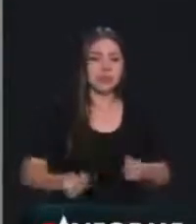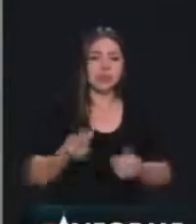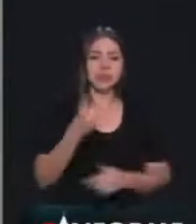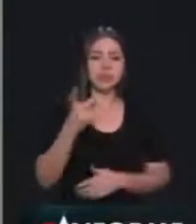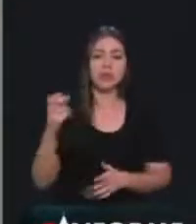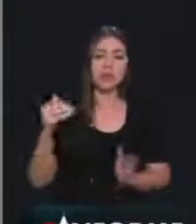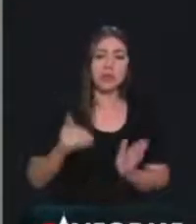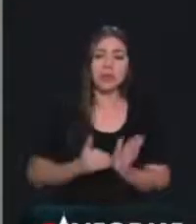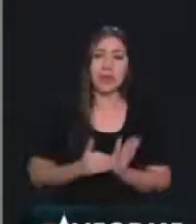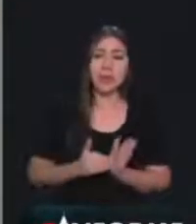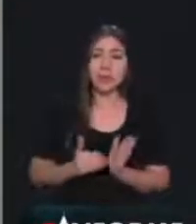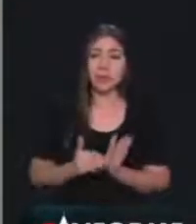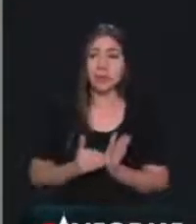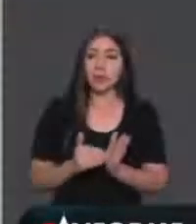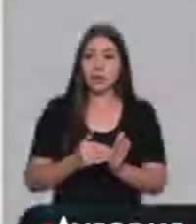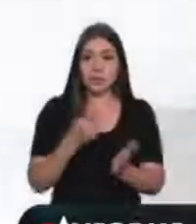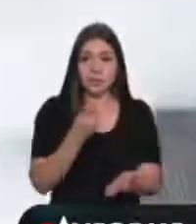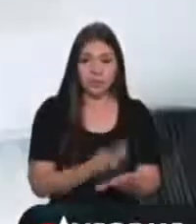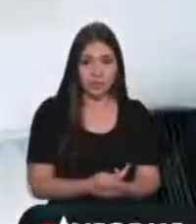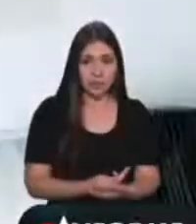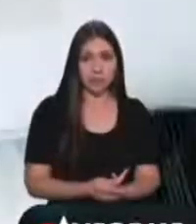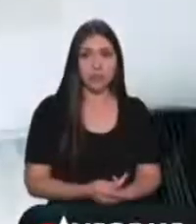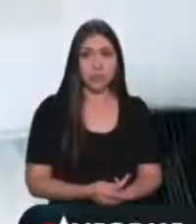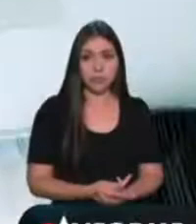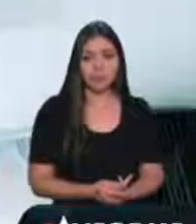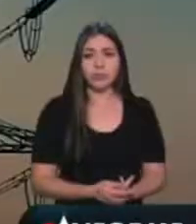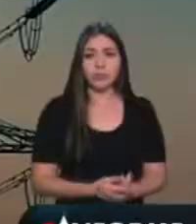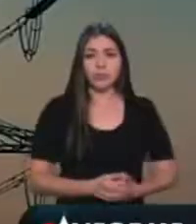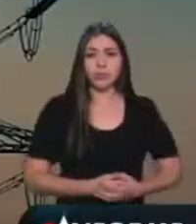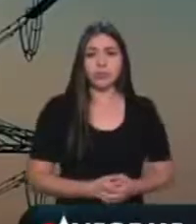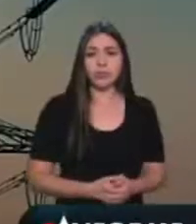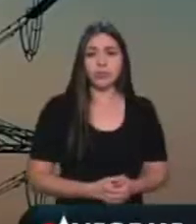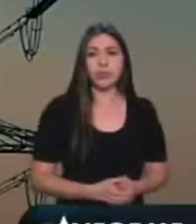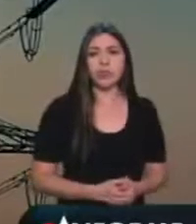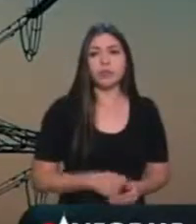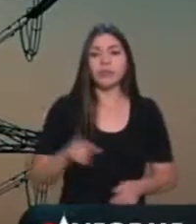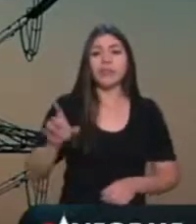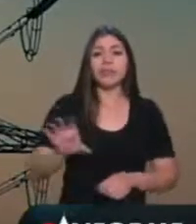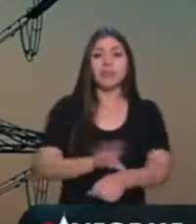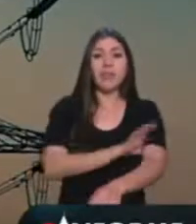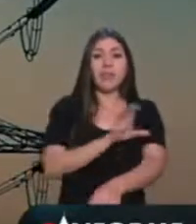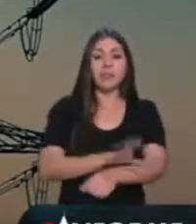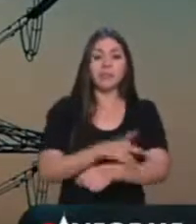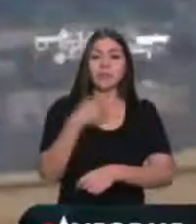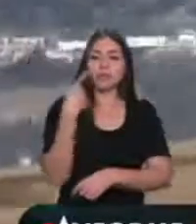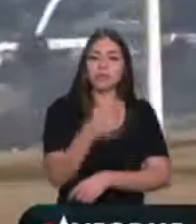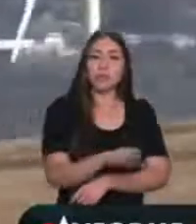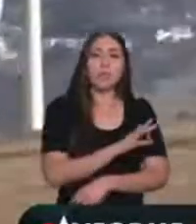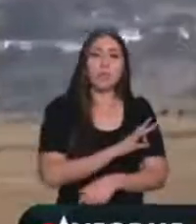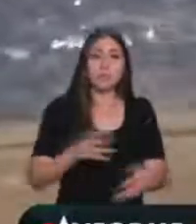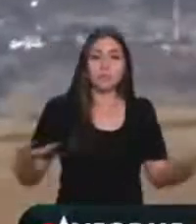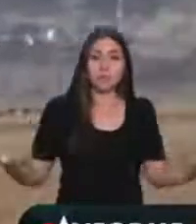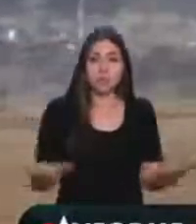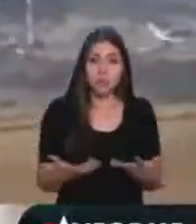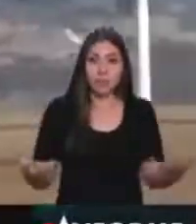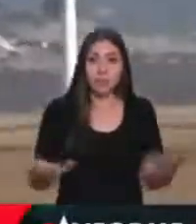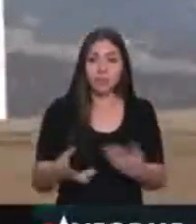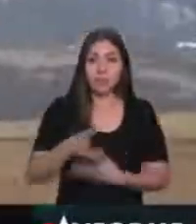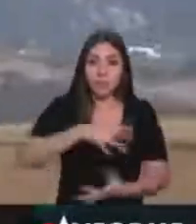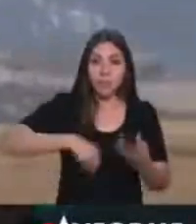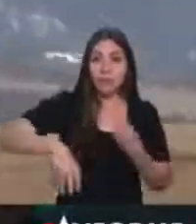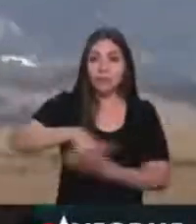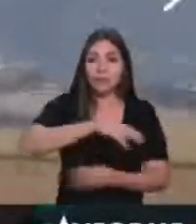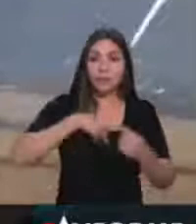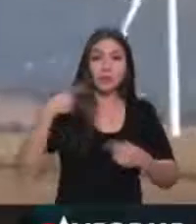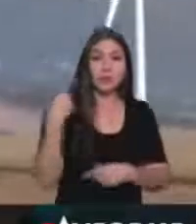200,000 millones de pesos. ¿Ok? De compra de energía que podría generar. Que no que podría, que genera. O